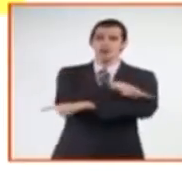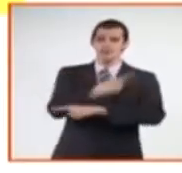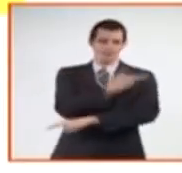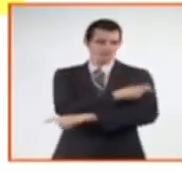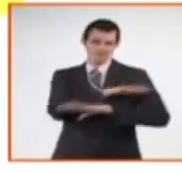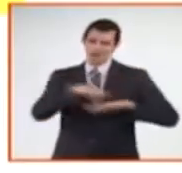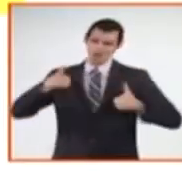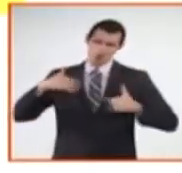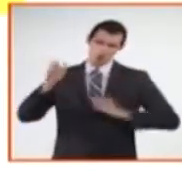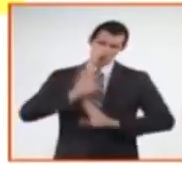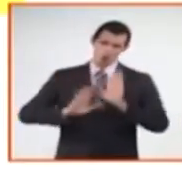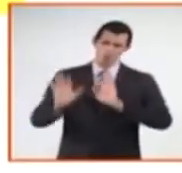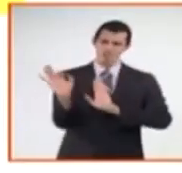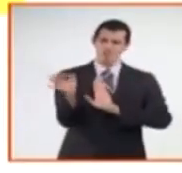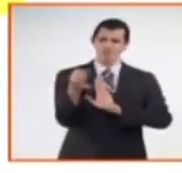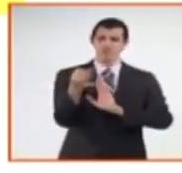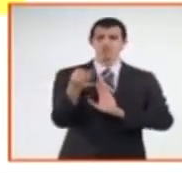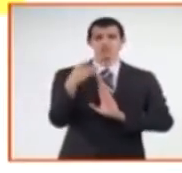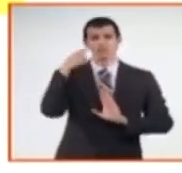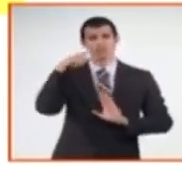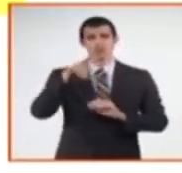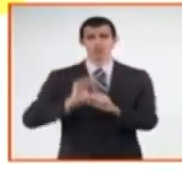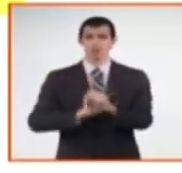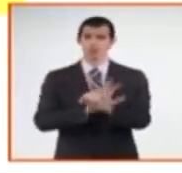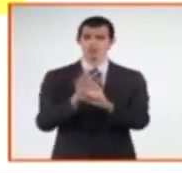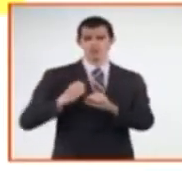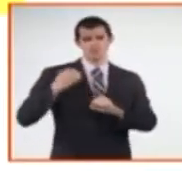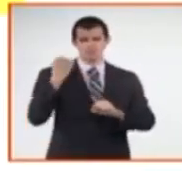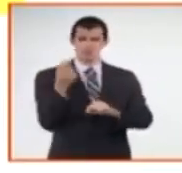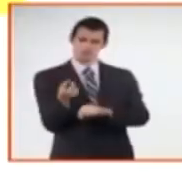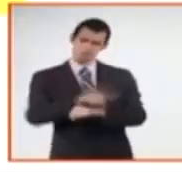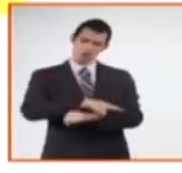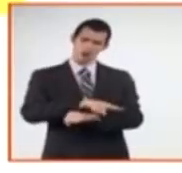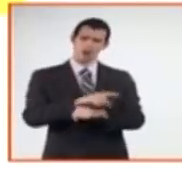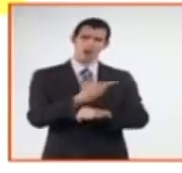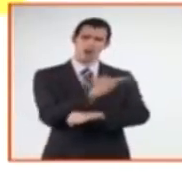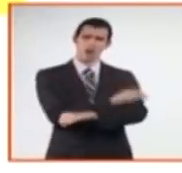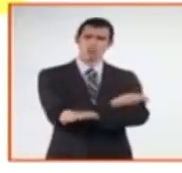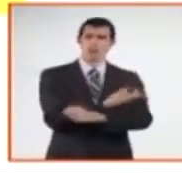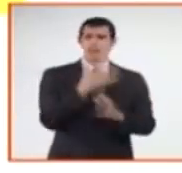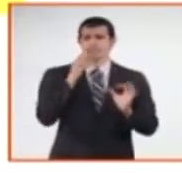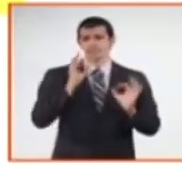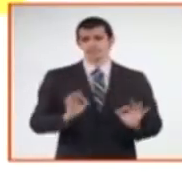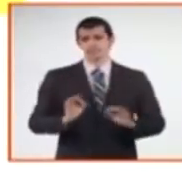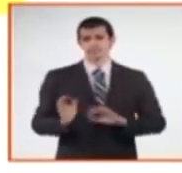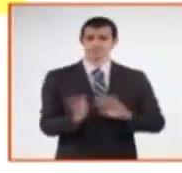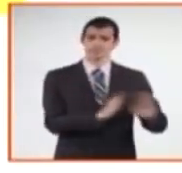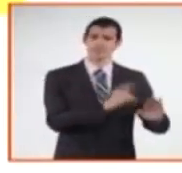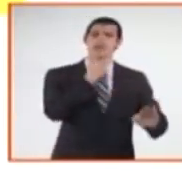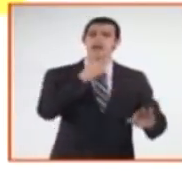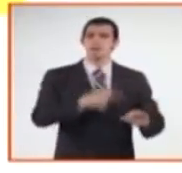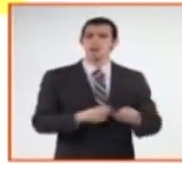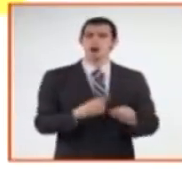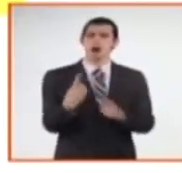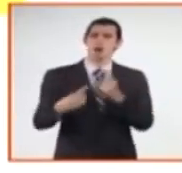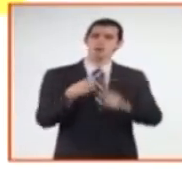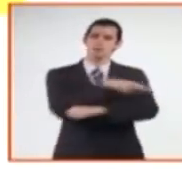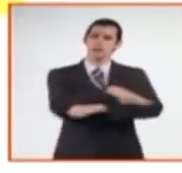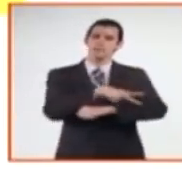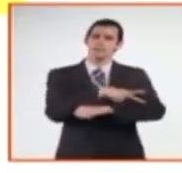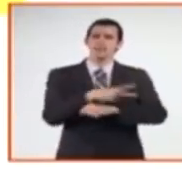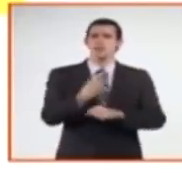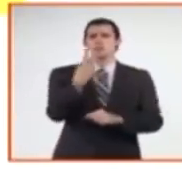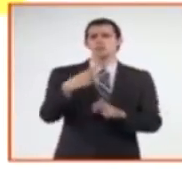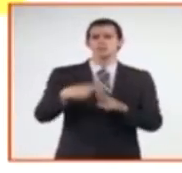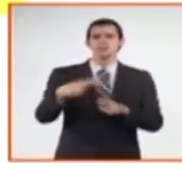en israel está en eeuu la aplicación de dosis de refuerzo precisamente por este fenómeno de la